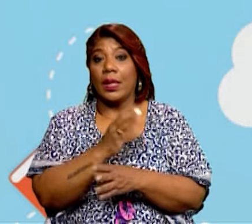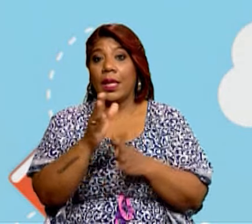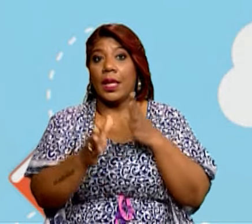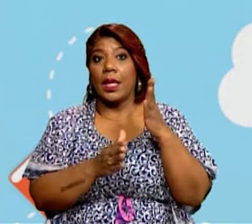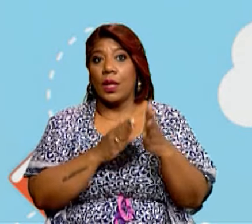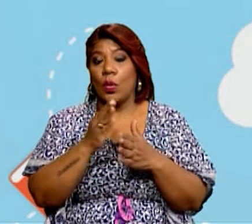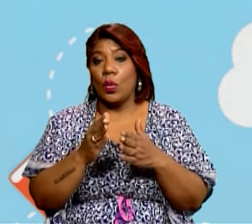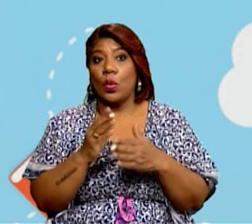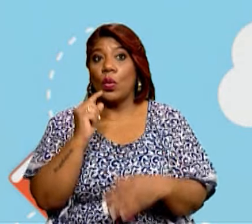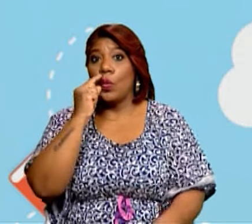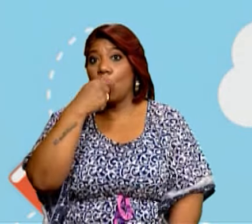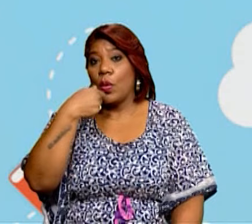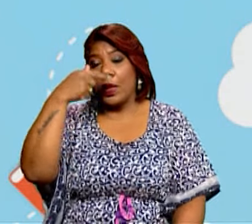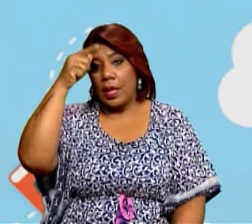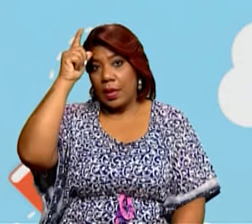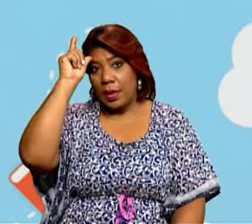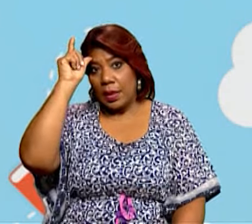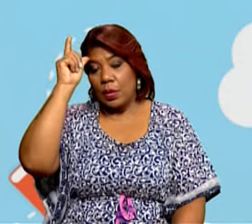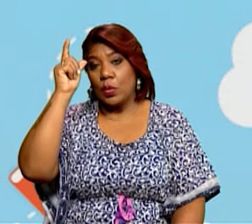del Toro,